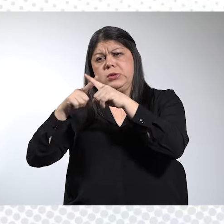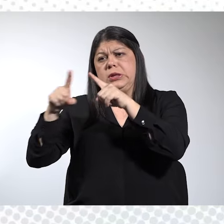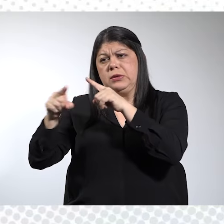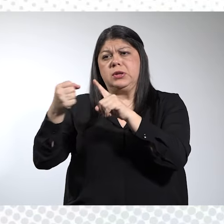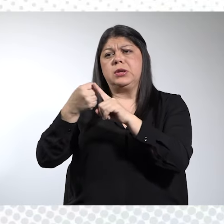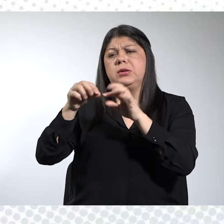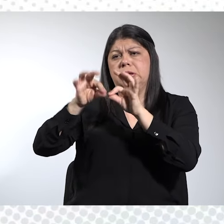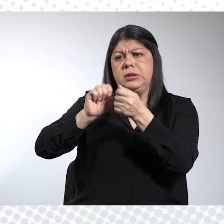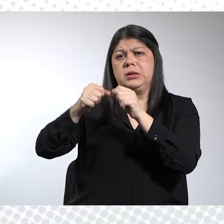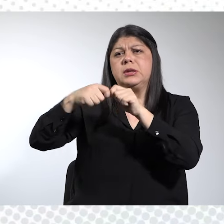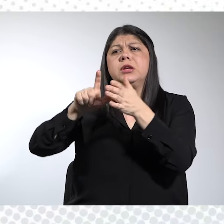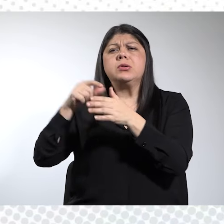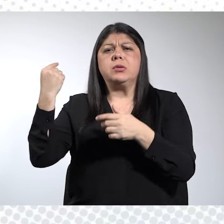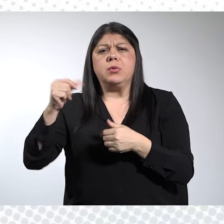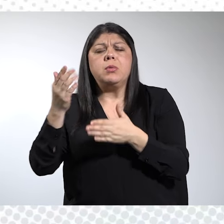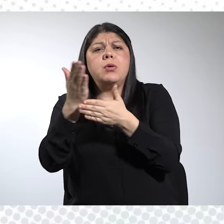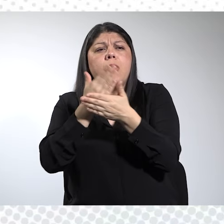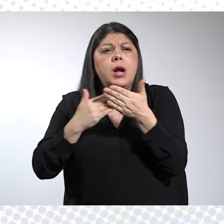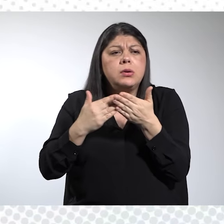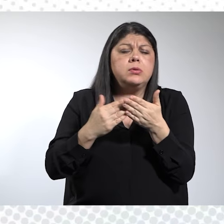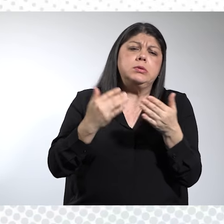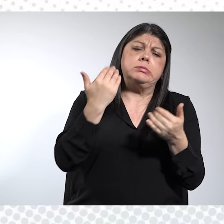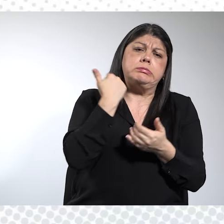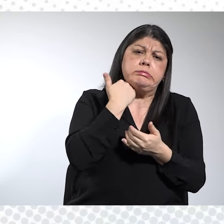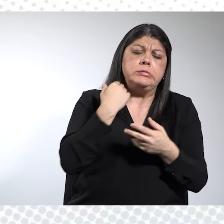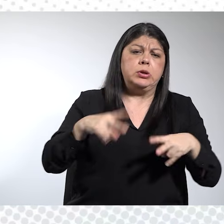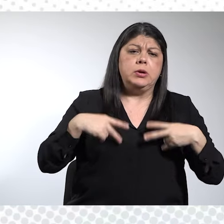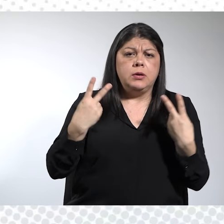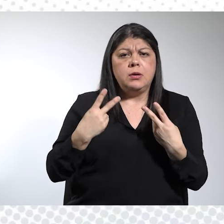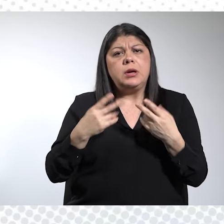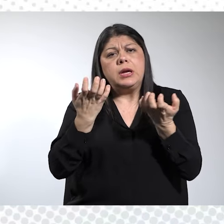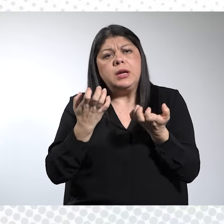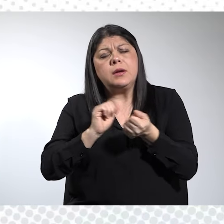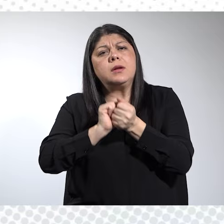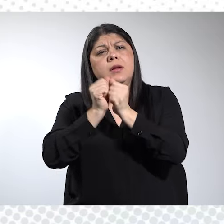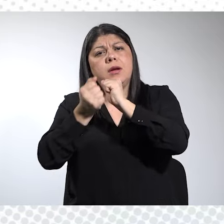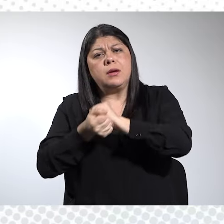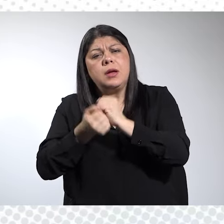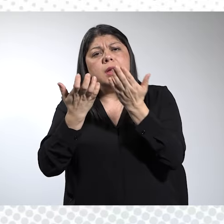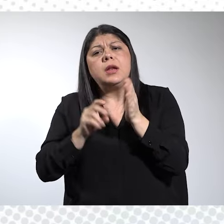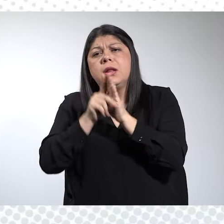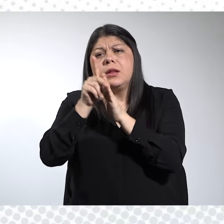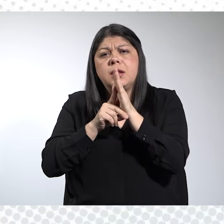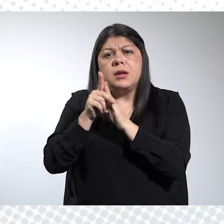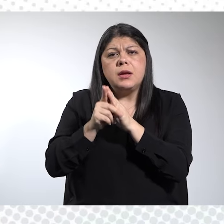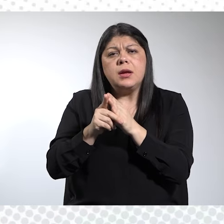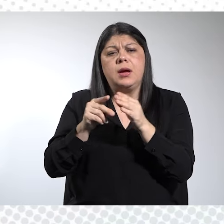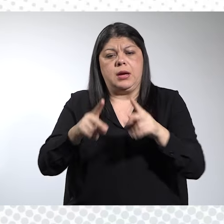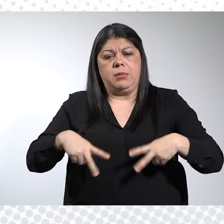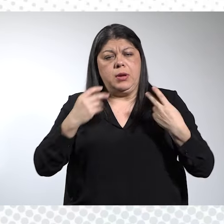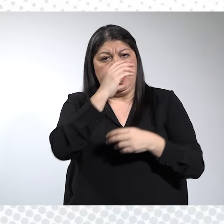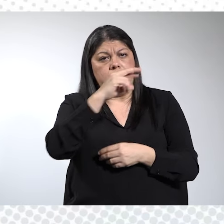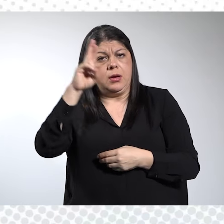O sea, estos son los delitos graves. Pero aquellos que han tenido y han cometido un error en su vida y quieren eventualmente desarrollar vida en